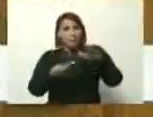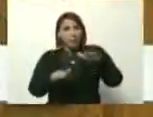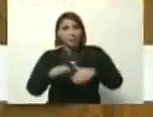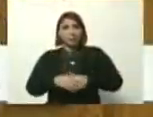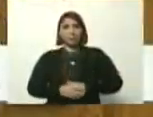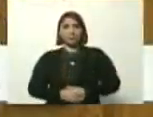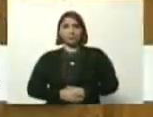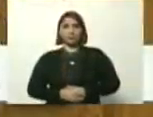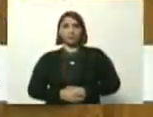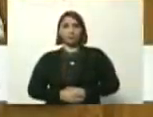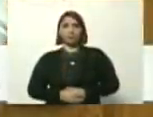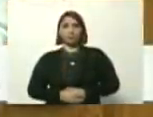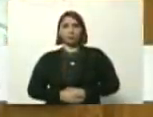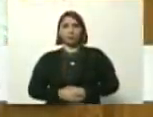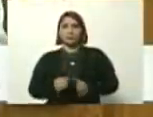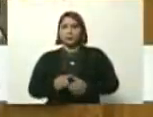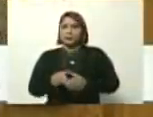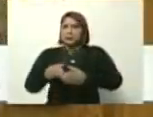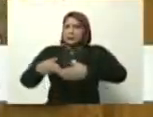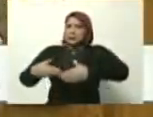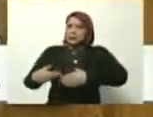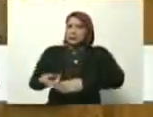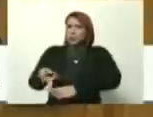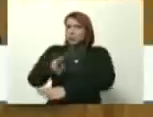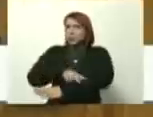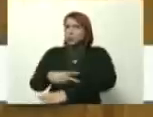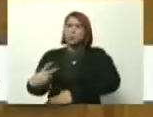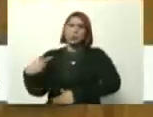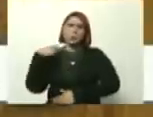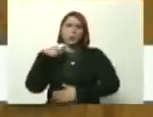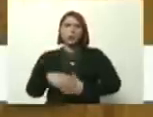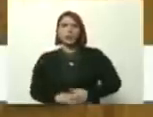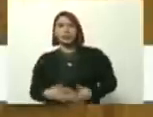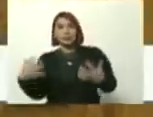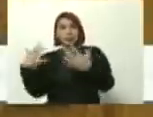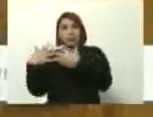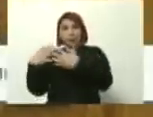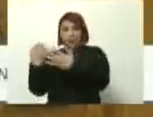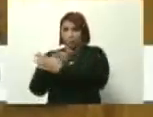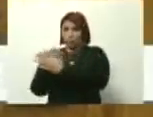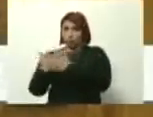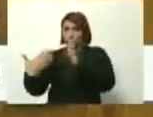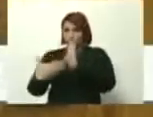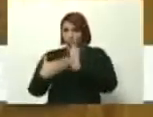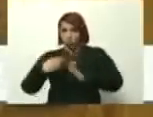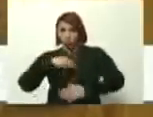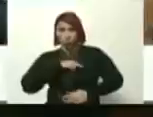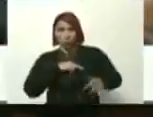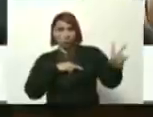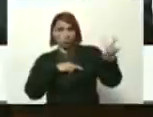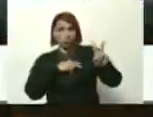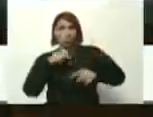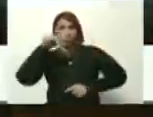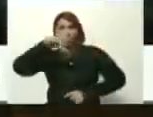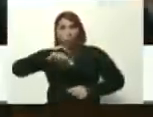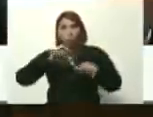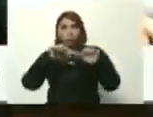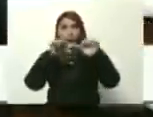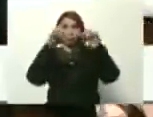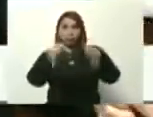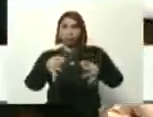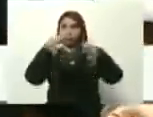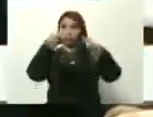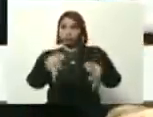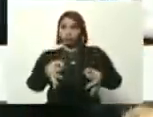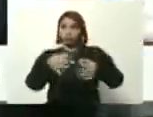A pesar del recrudecimiento de la guerra económica contra nuestra patria, hoy mantenemos un índice de